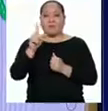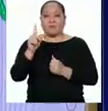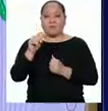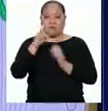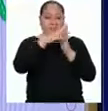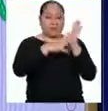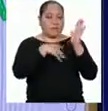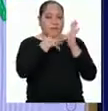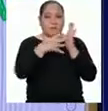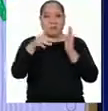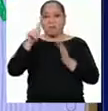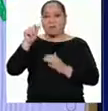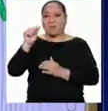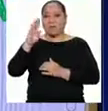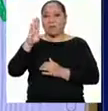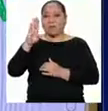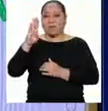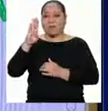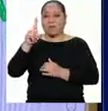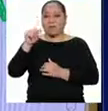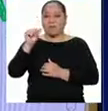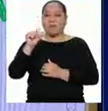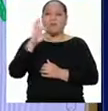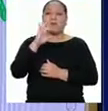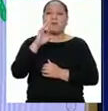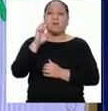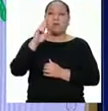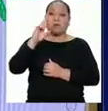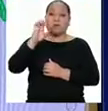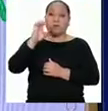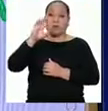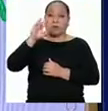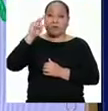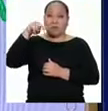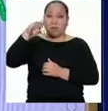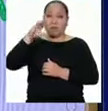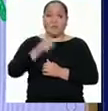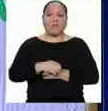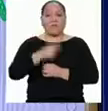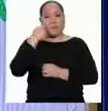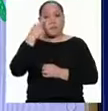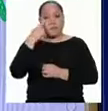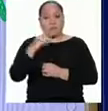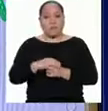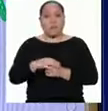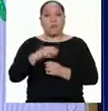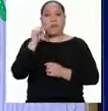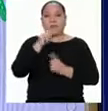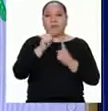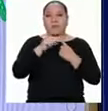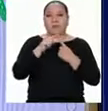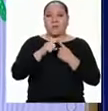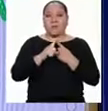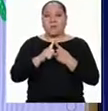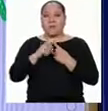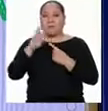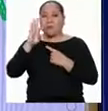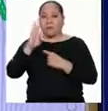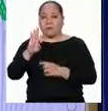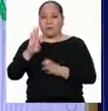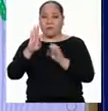frecuencias. Conocimos lo que son las frecuencias absolutas, relativas y porcentuales y